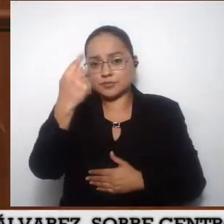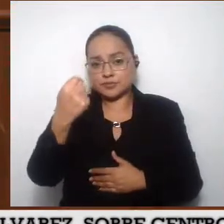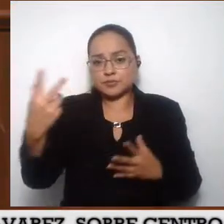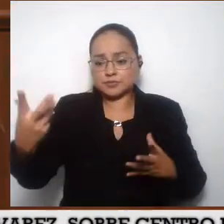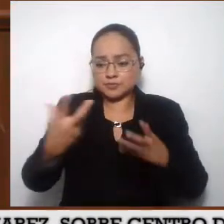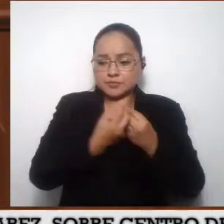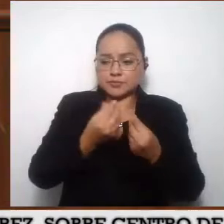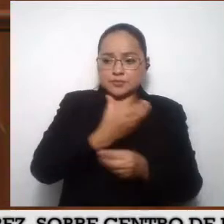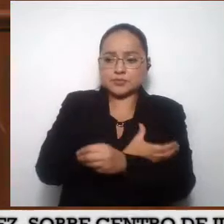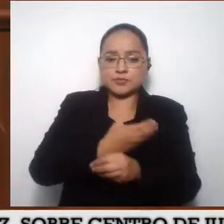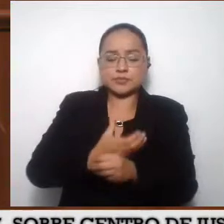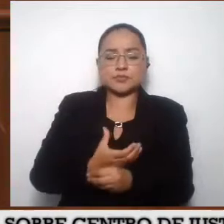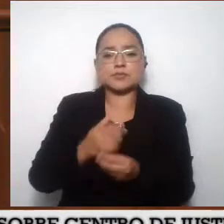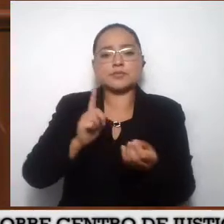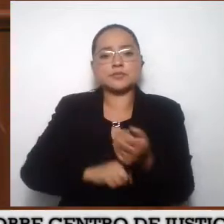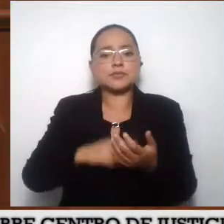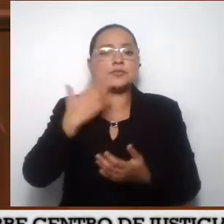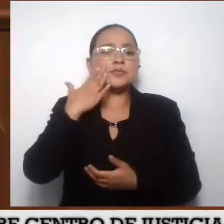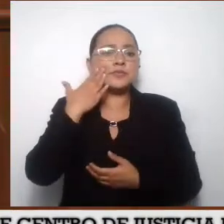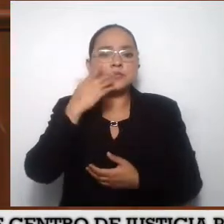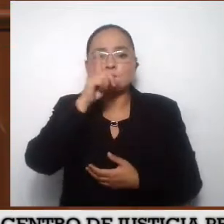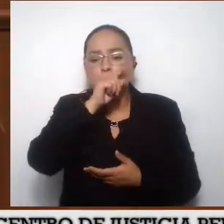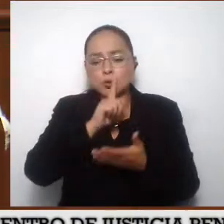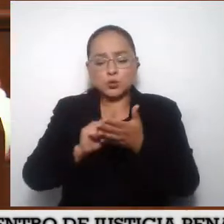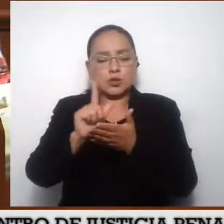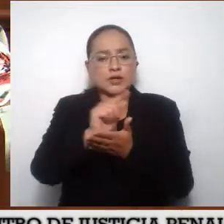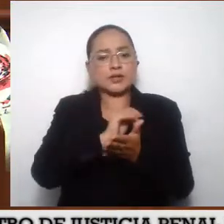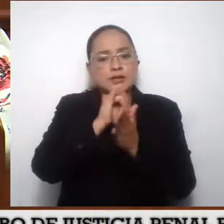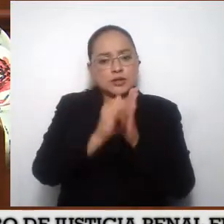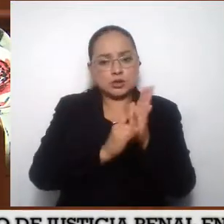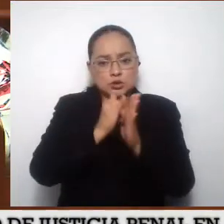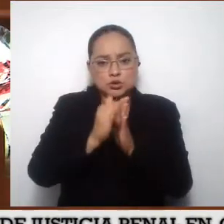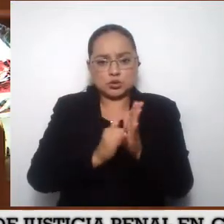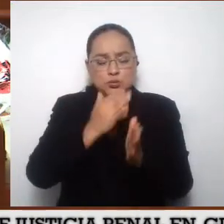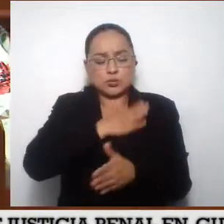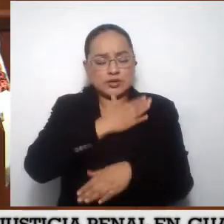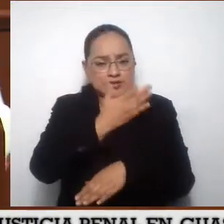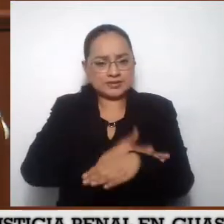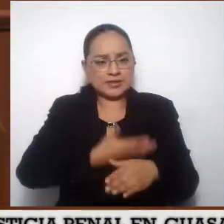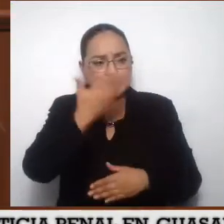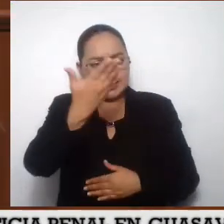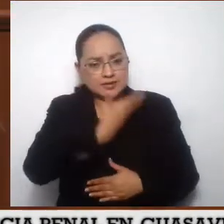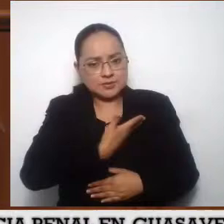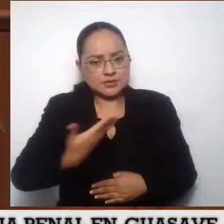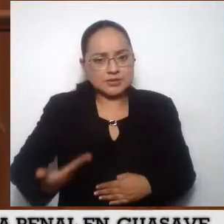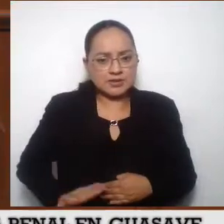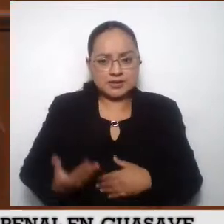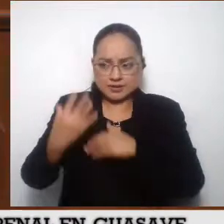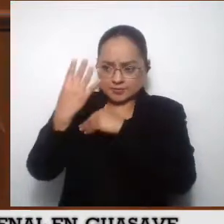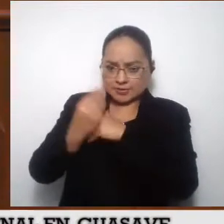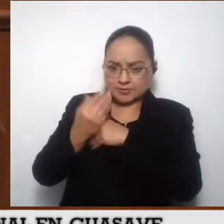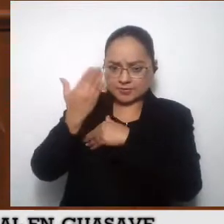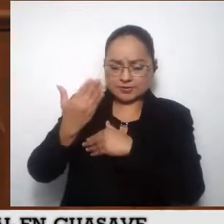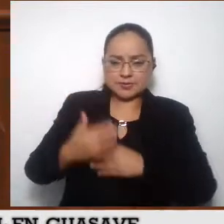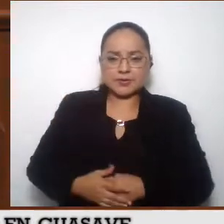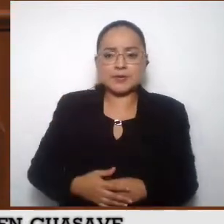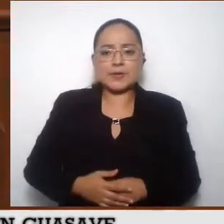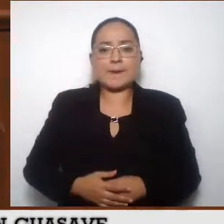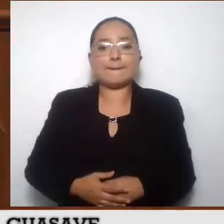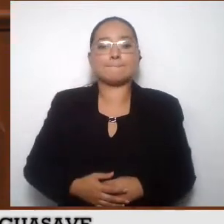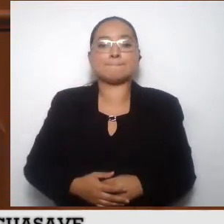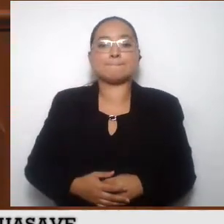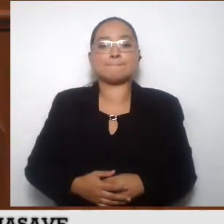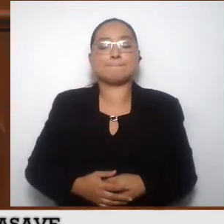de las redes sociales. Muy buenas tardes, diputado presidente, con su venia. El